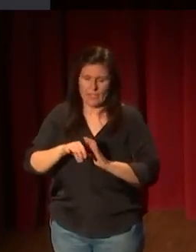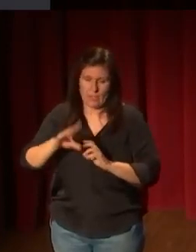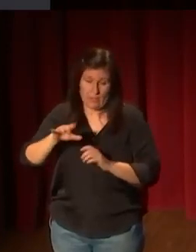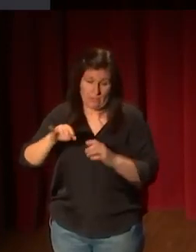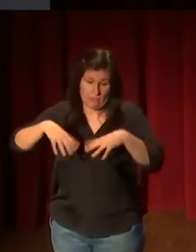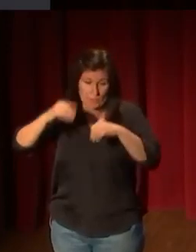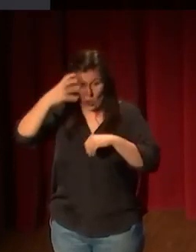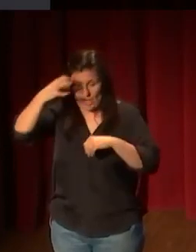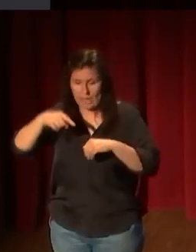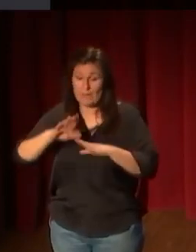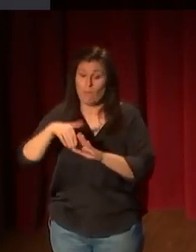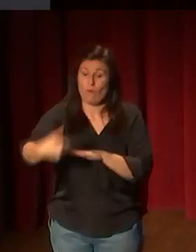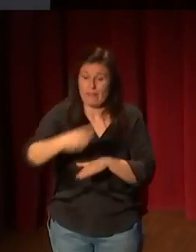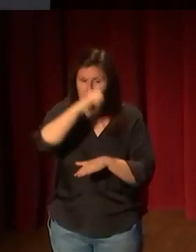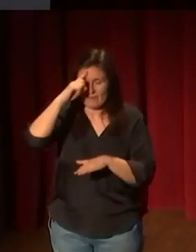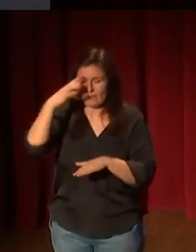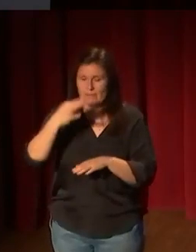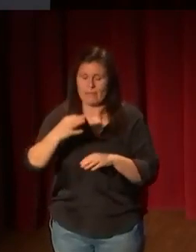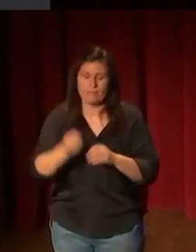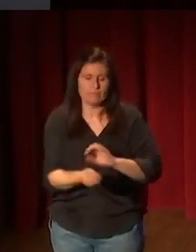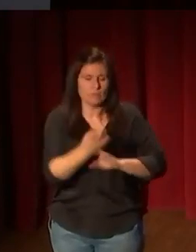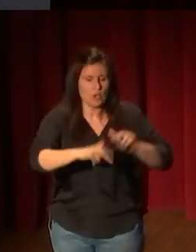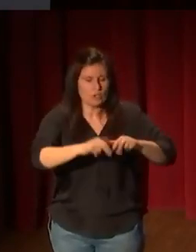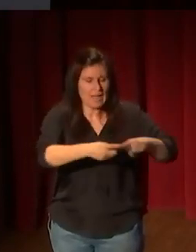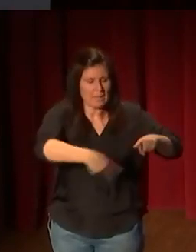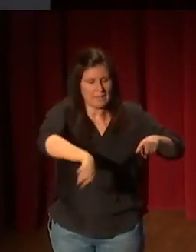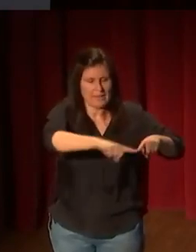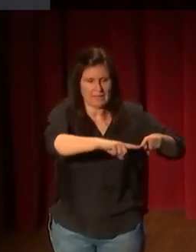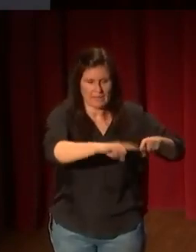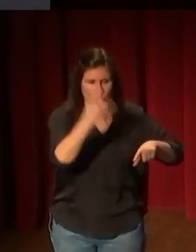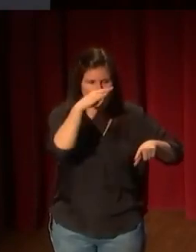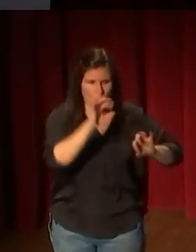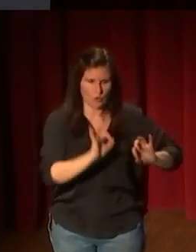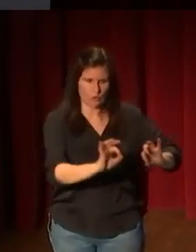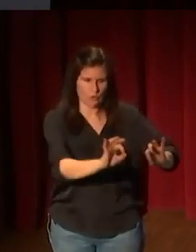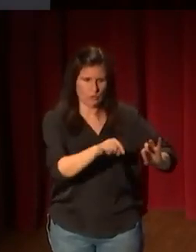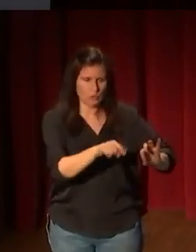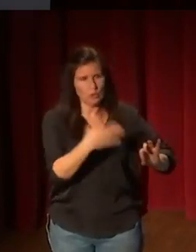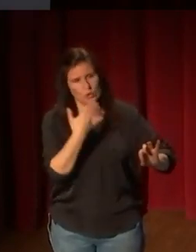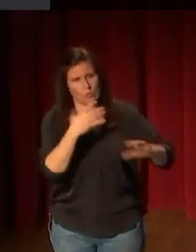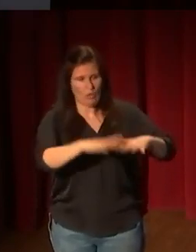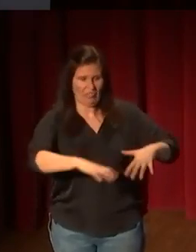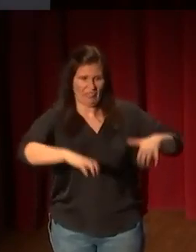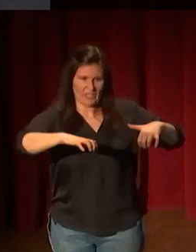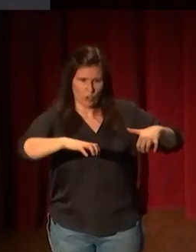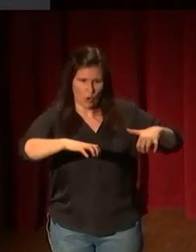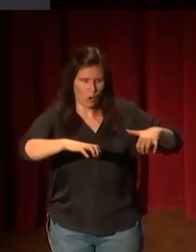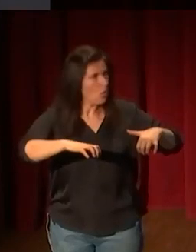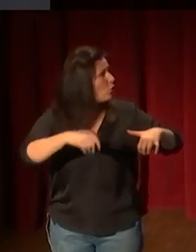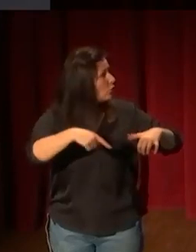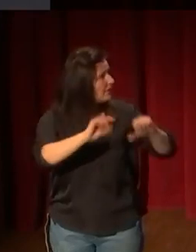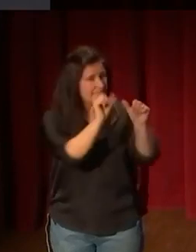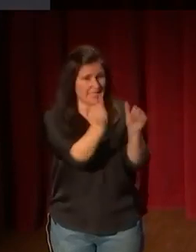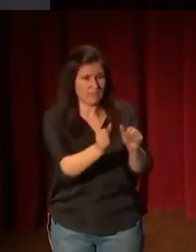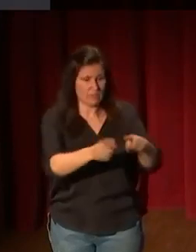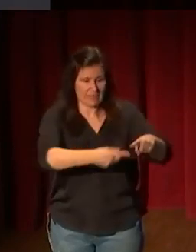afueras de madrid una plaza de toros competente exenta un circo con esa forma